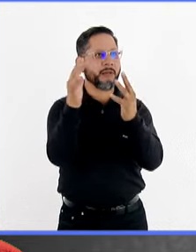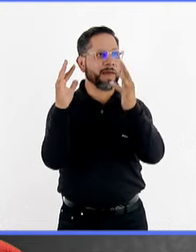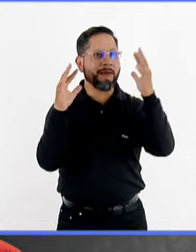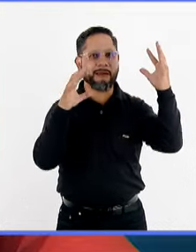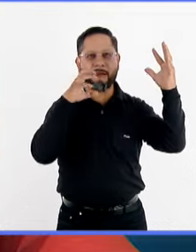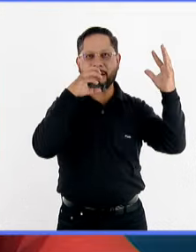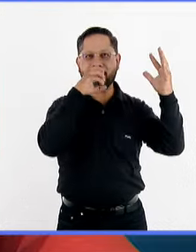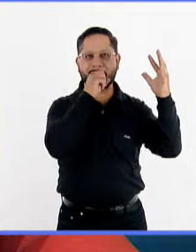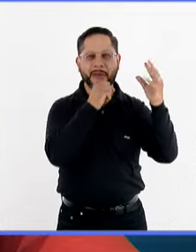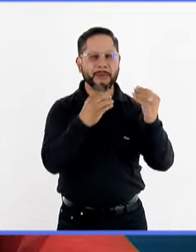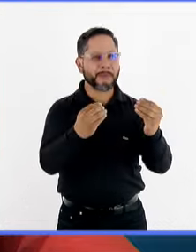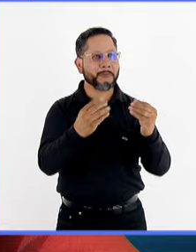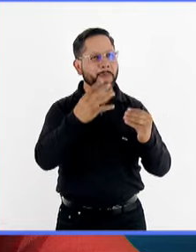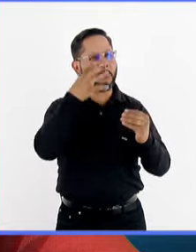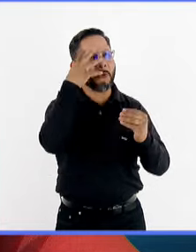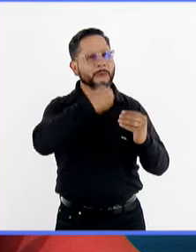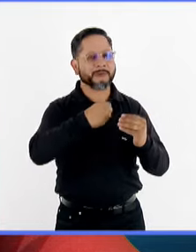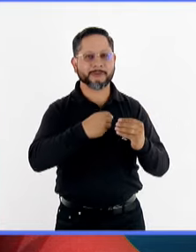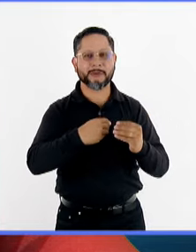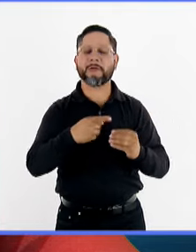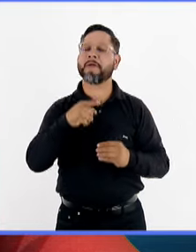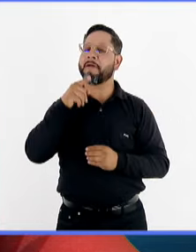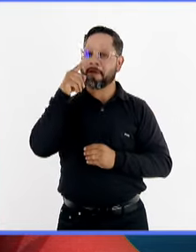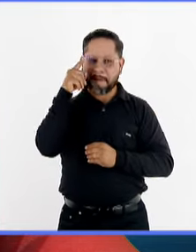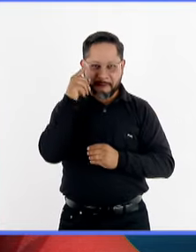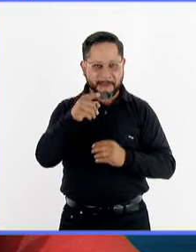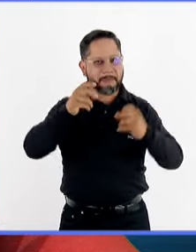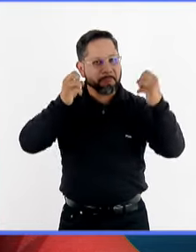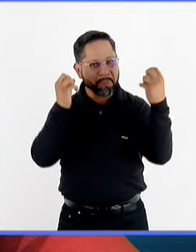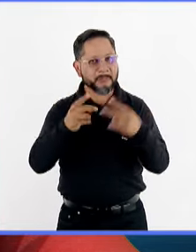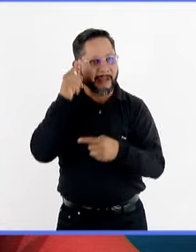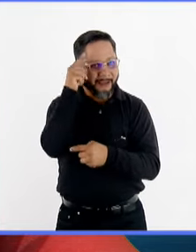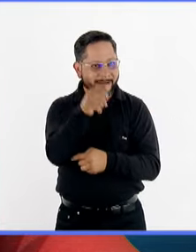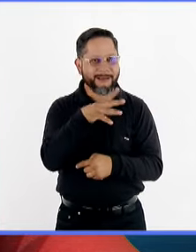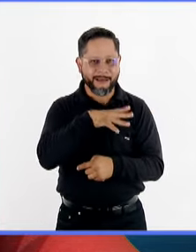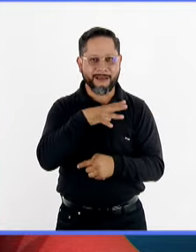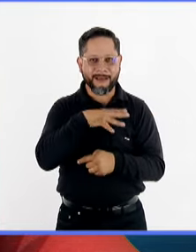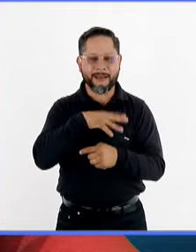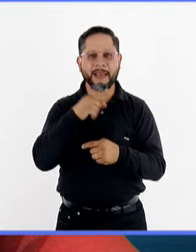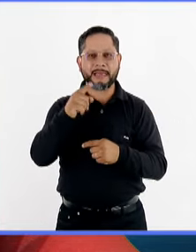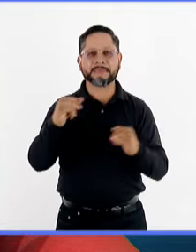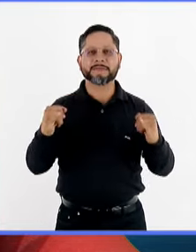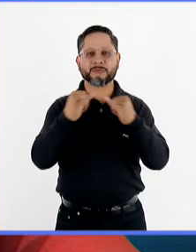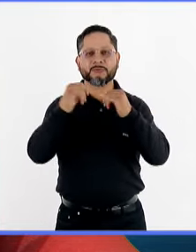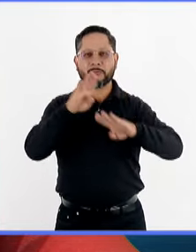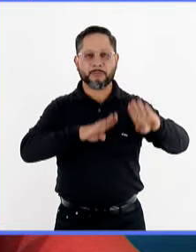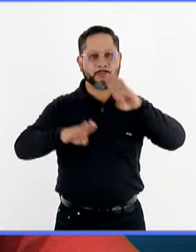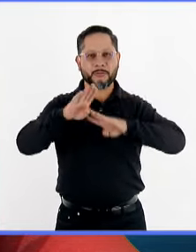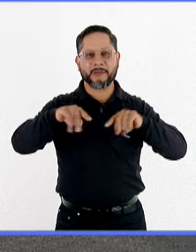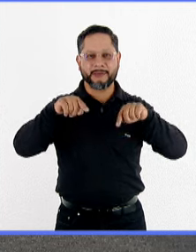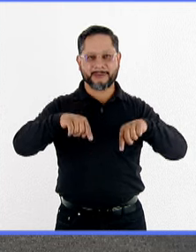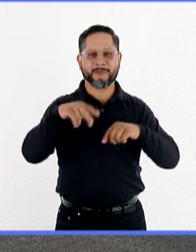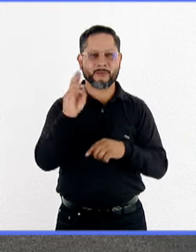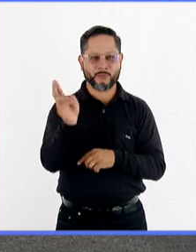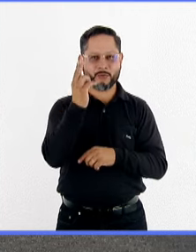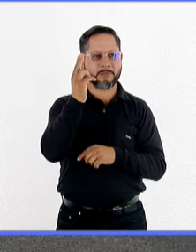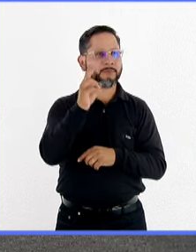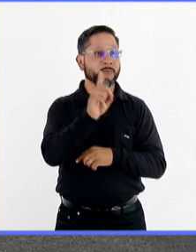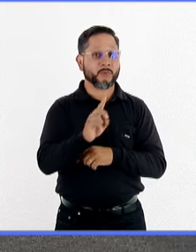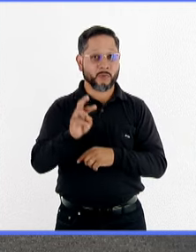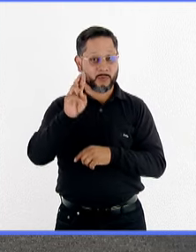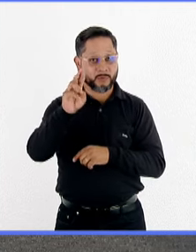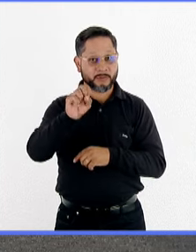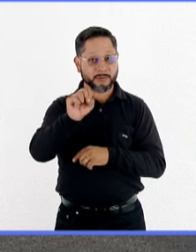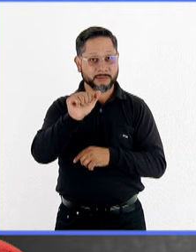veremos, además de visitar la exposición y seguir celebrando estos 65 años del Jardín Botánico del Instituto de Biología de nuestra universidad. Doctor